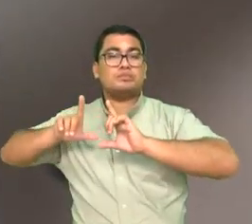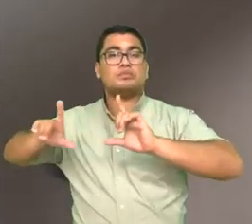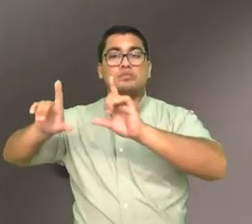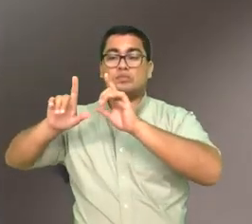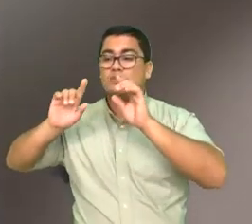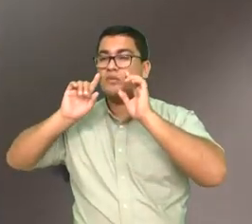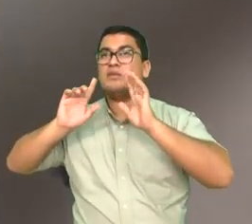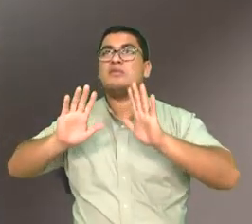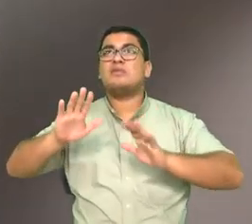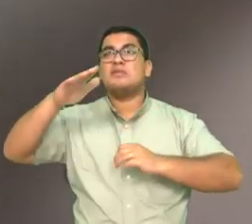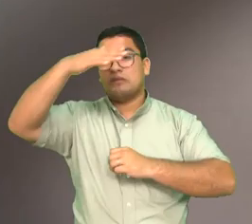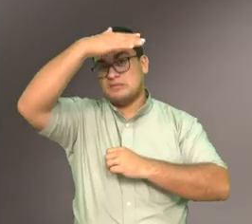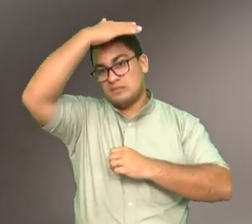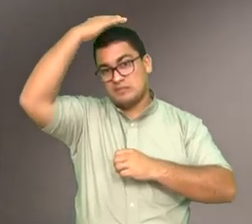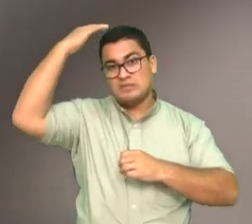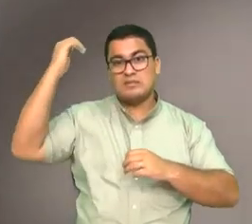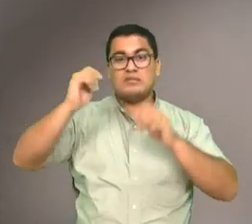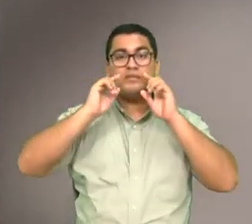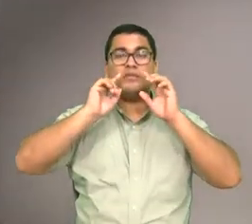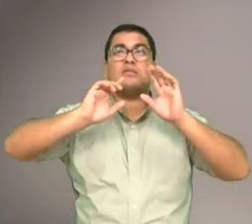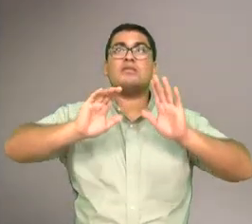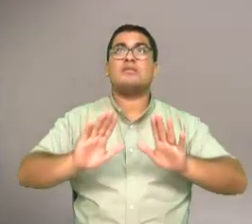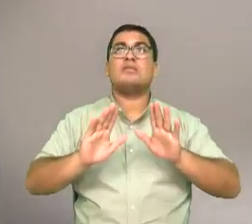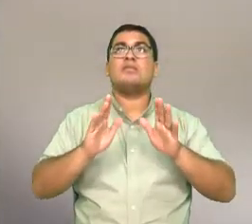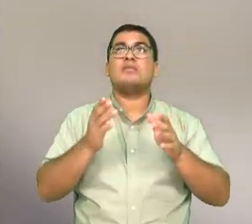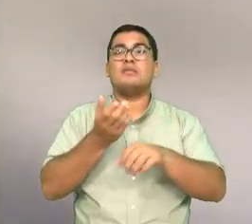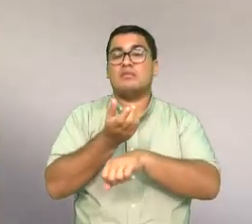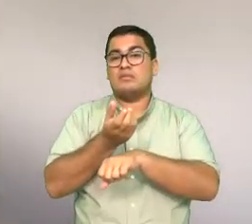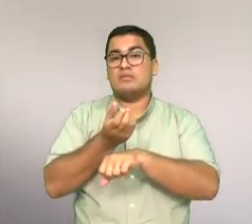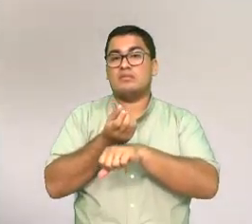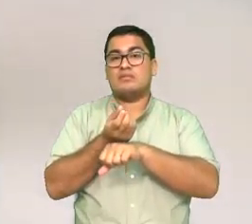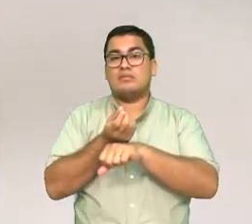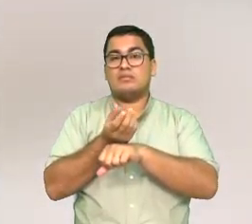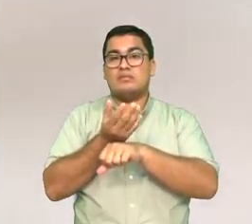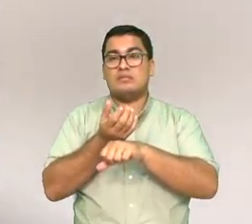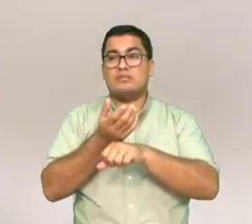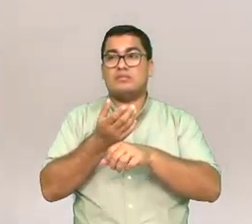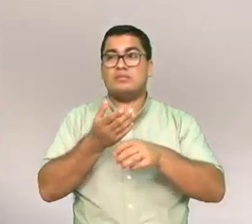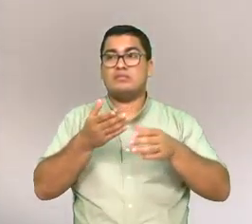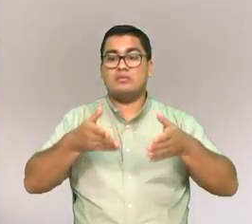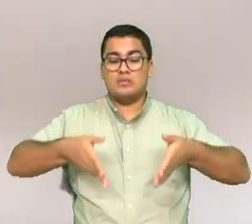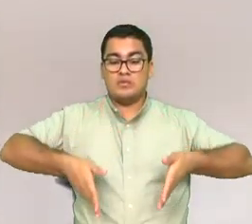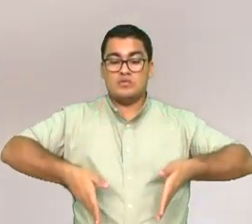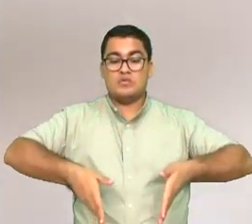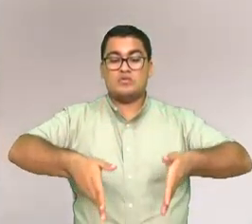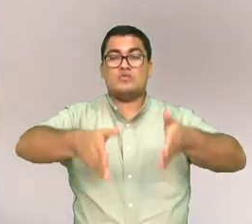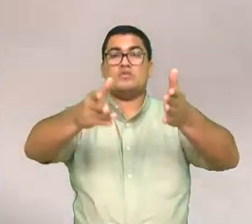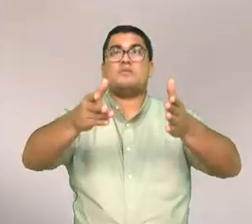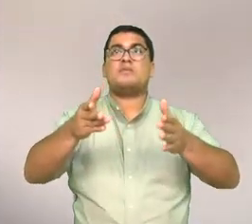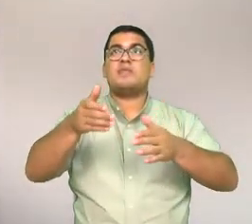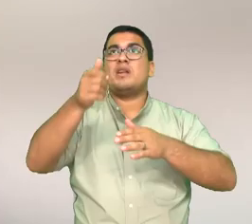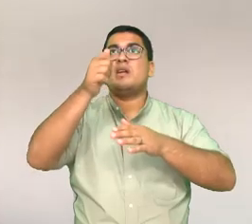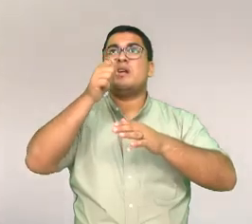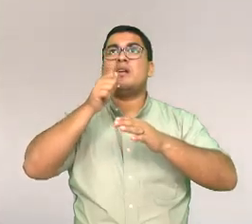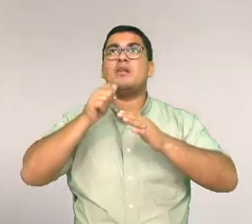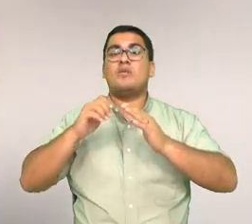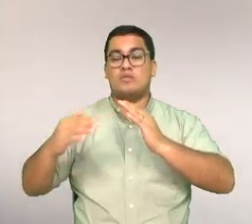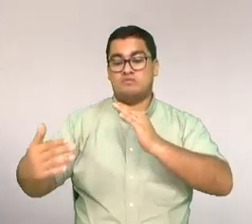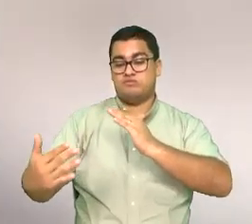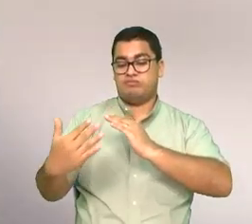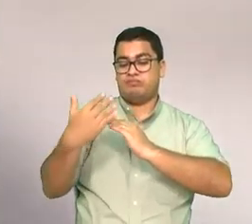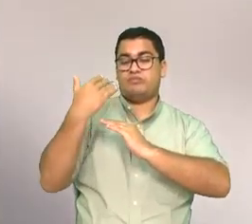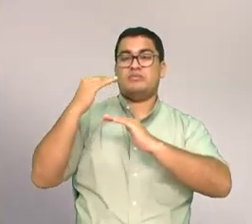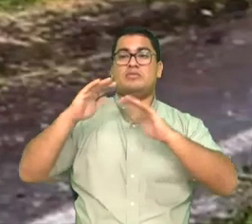En San Marcos, de manera preventiva, la comuna colocó sacos con arena en los bordes de la carretera para evitar que el agua ingresara a las casas o